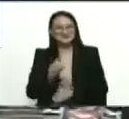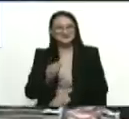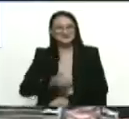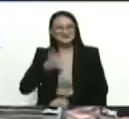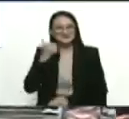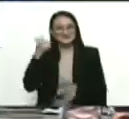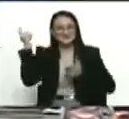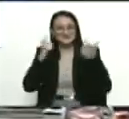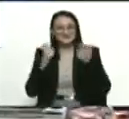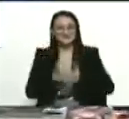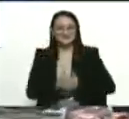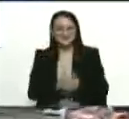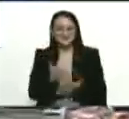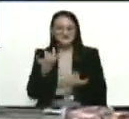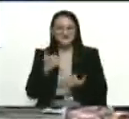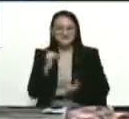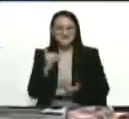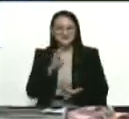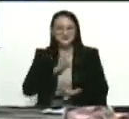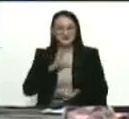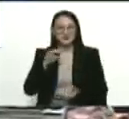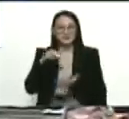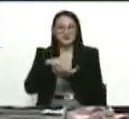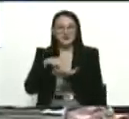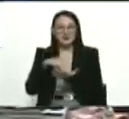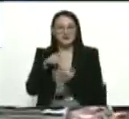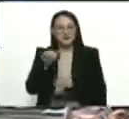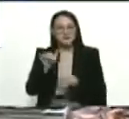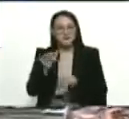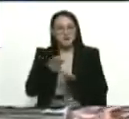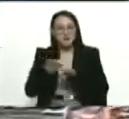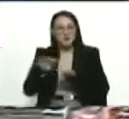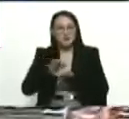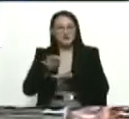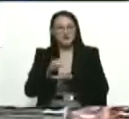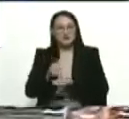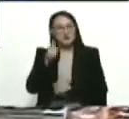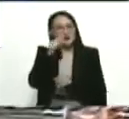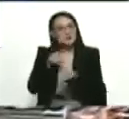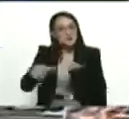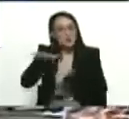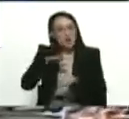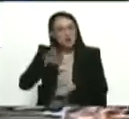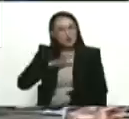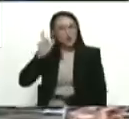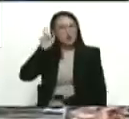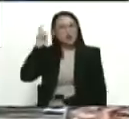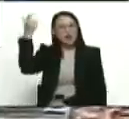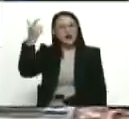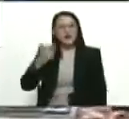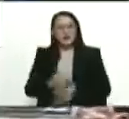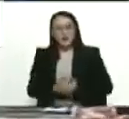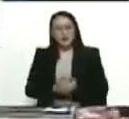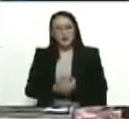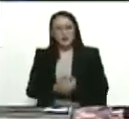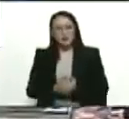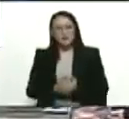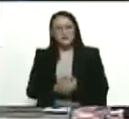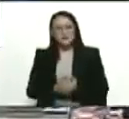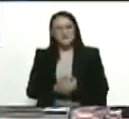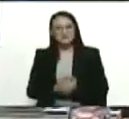chavistas, pero hay que decirlo, en Miranda, que es el municipio con mayor población de nuestro estado Guárico, el 21